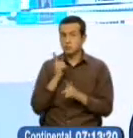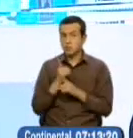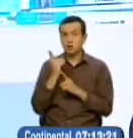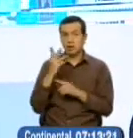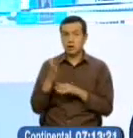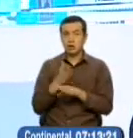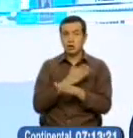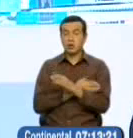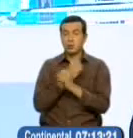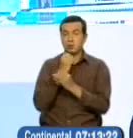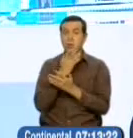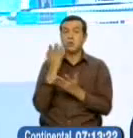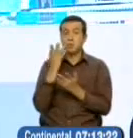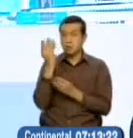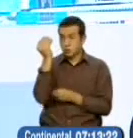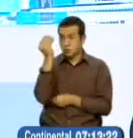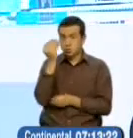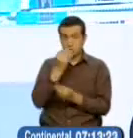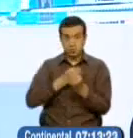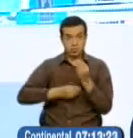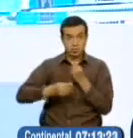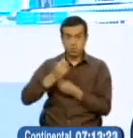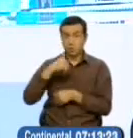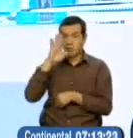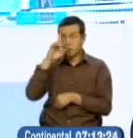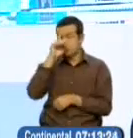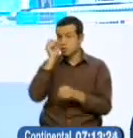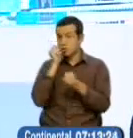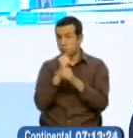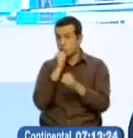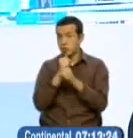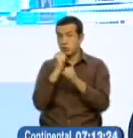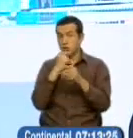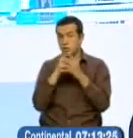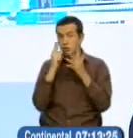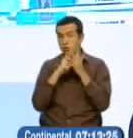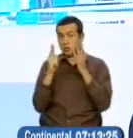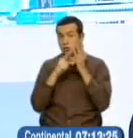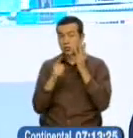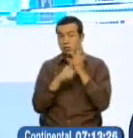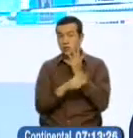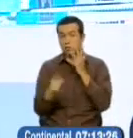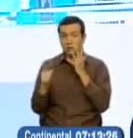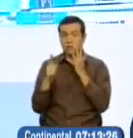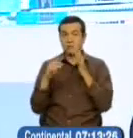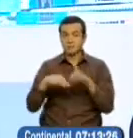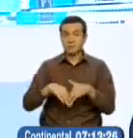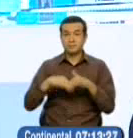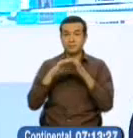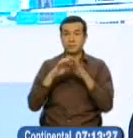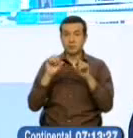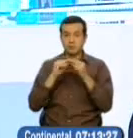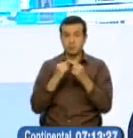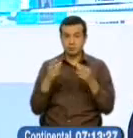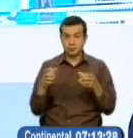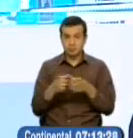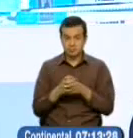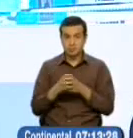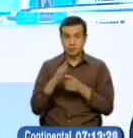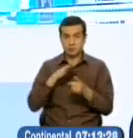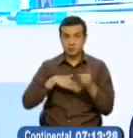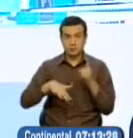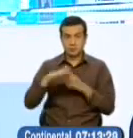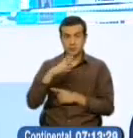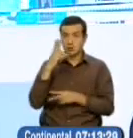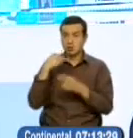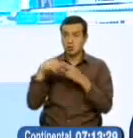ya dije antes, traerá inversión, creará puestos de trabajo, y la idea es reactivar el sector que, debido a las condiciones